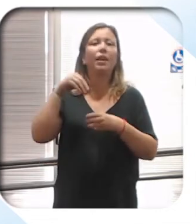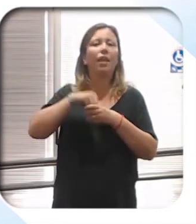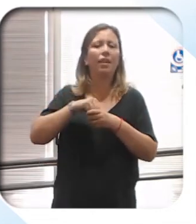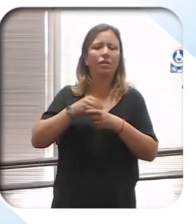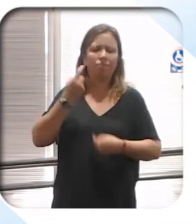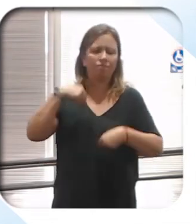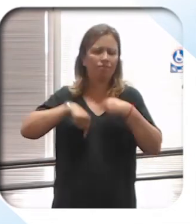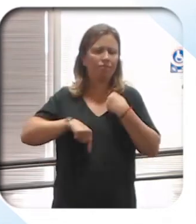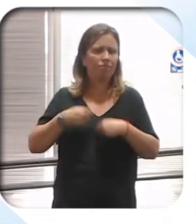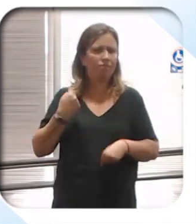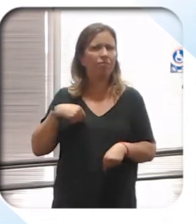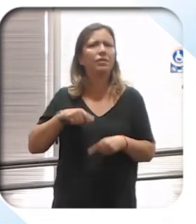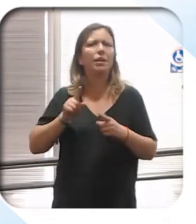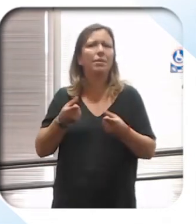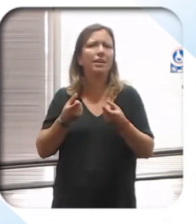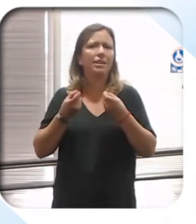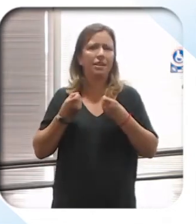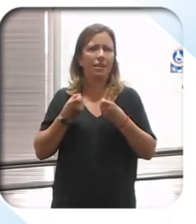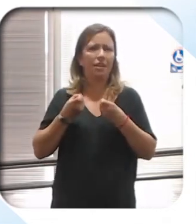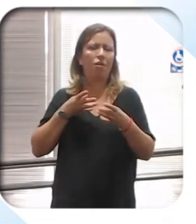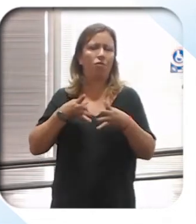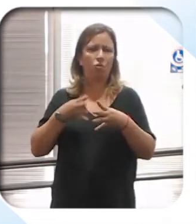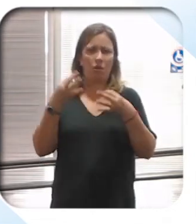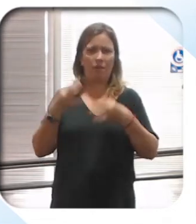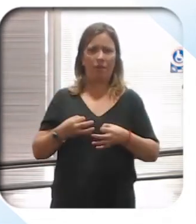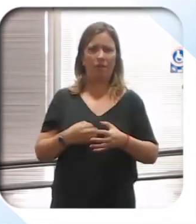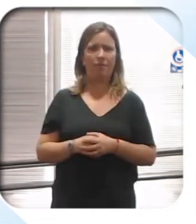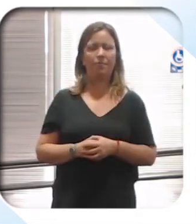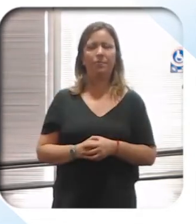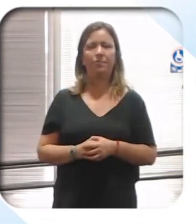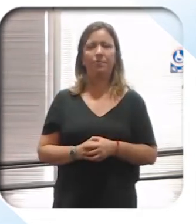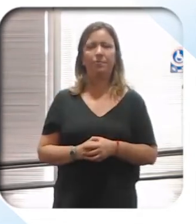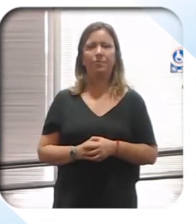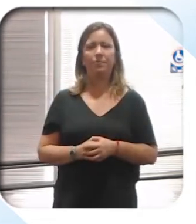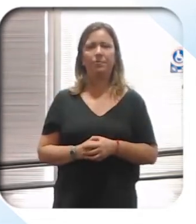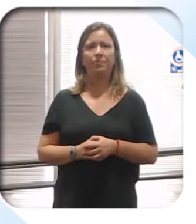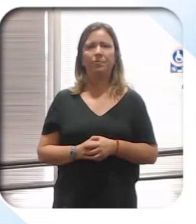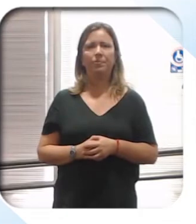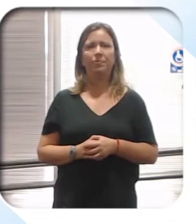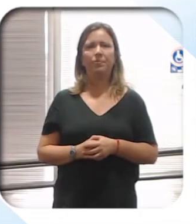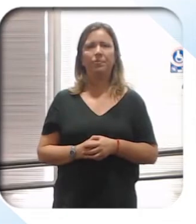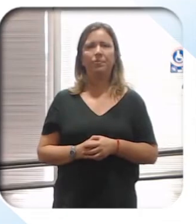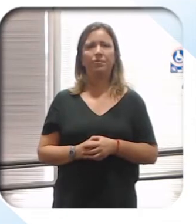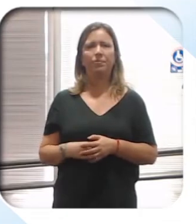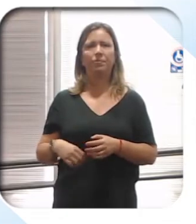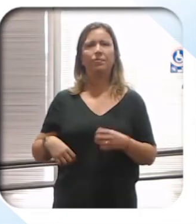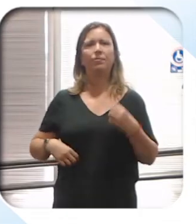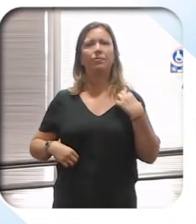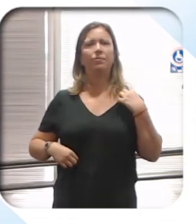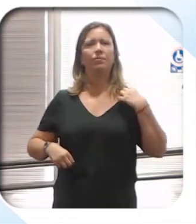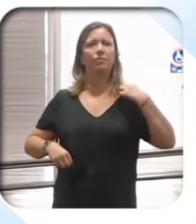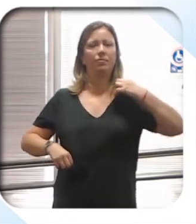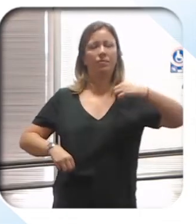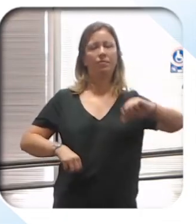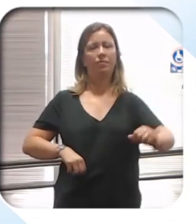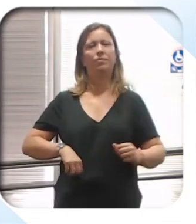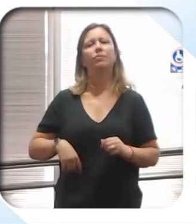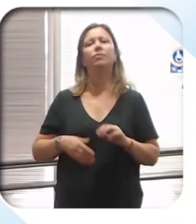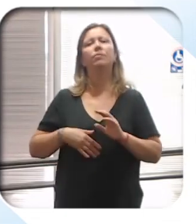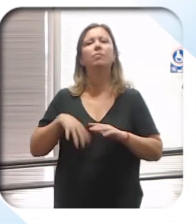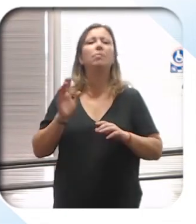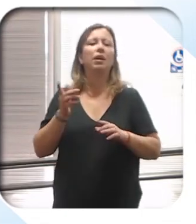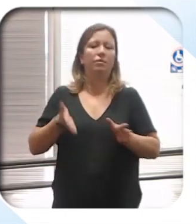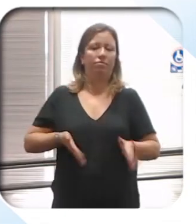indemne necesitamos, además, para que funcione bien. ¿Sí? Sobre todo del aparato